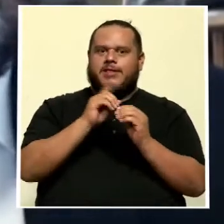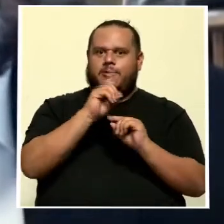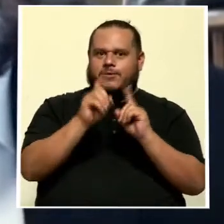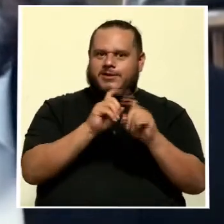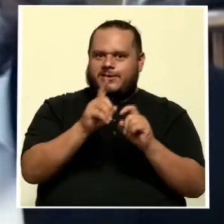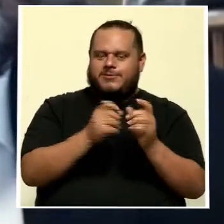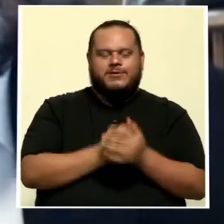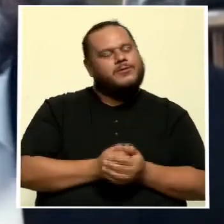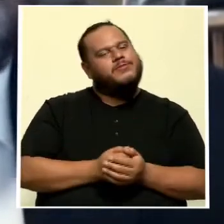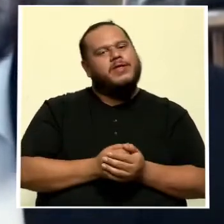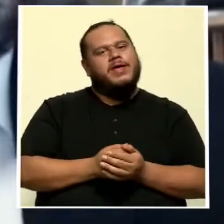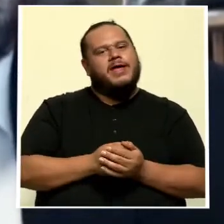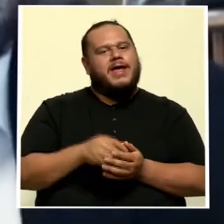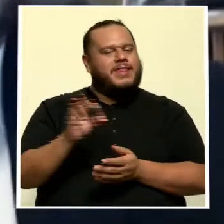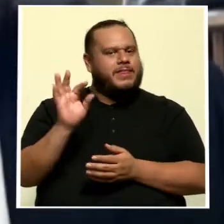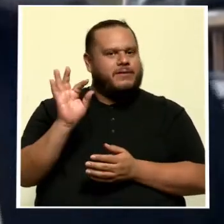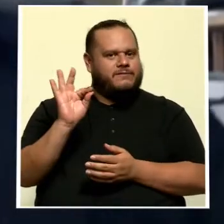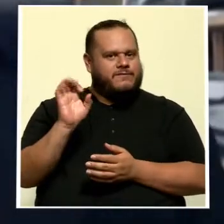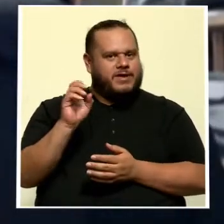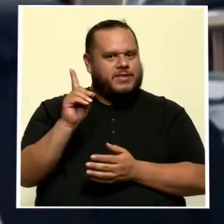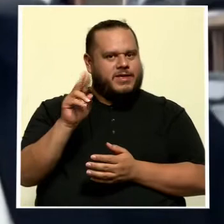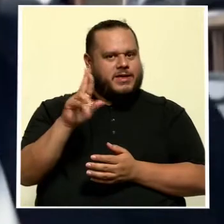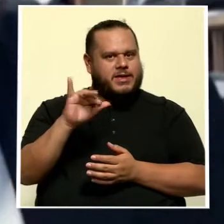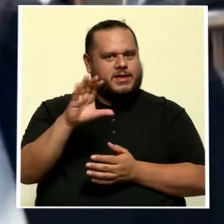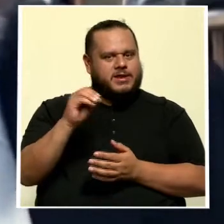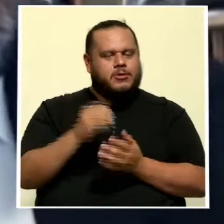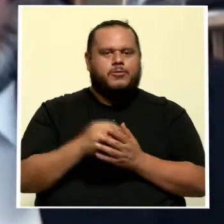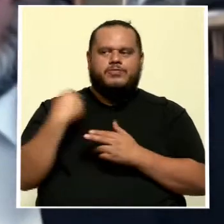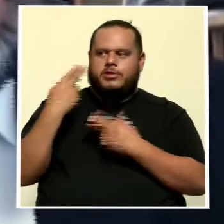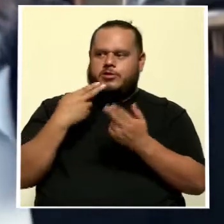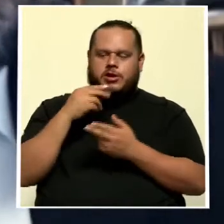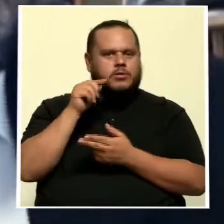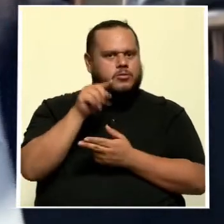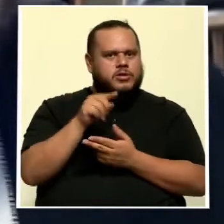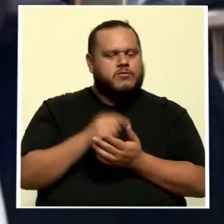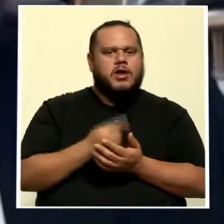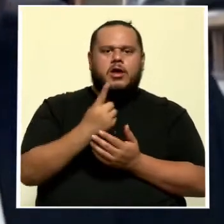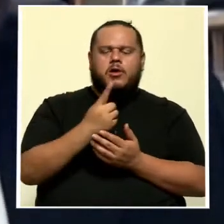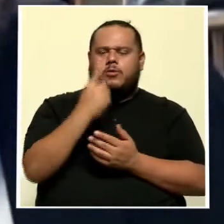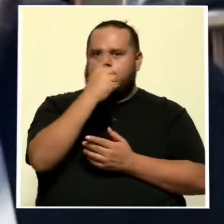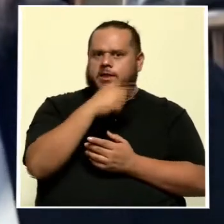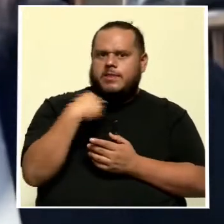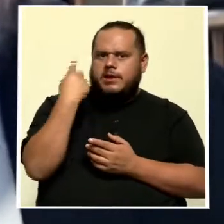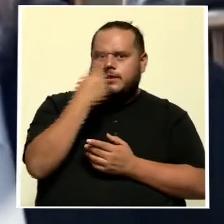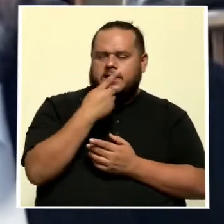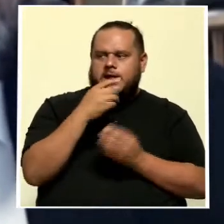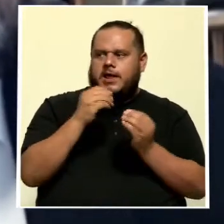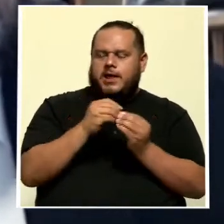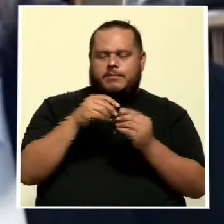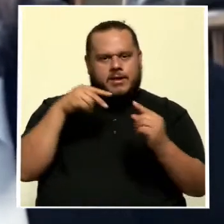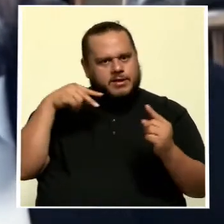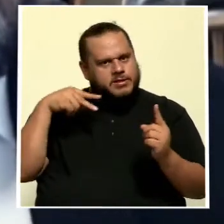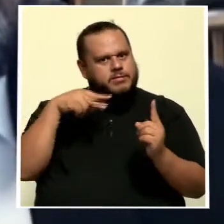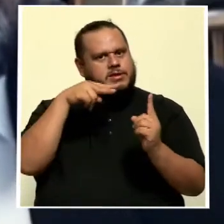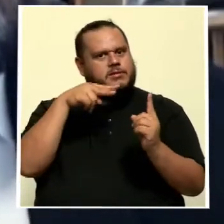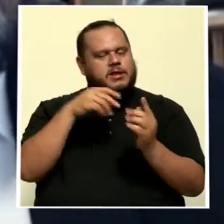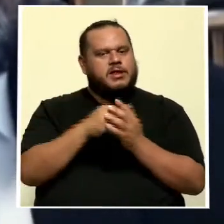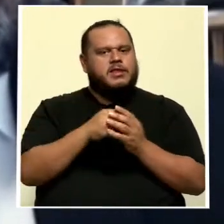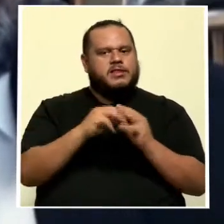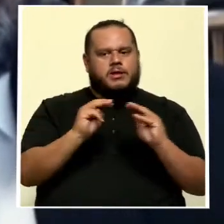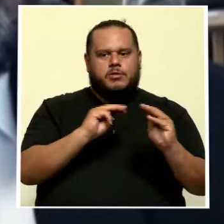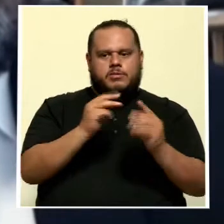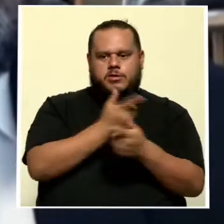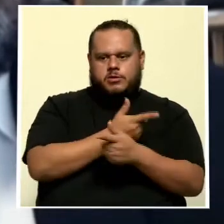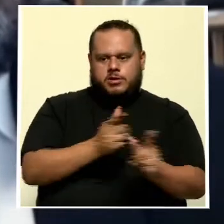interrogatorio. Don Federico, históricamente usted fue una de las caras más visibles del movimiento